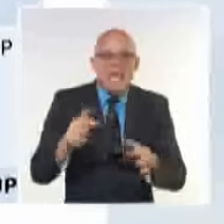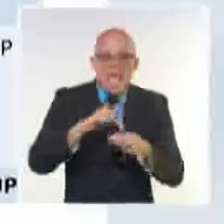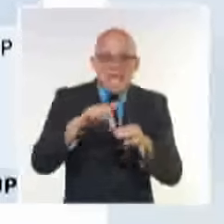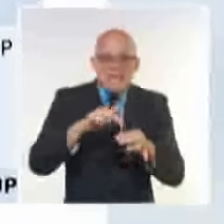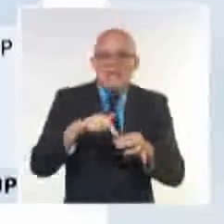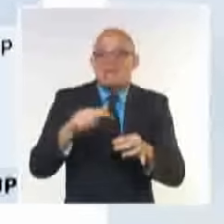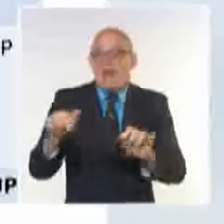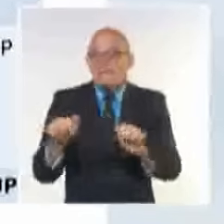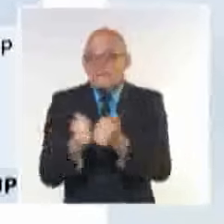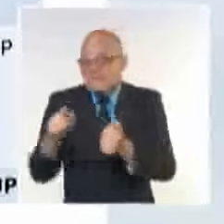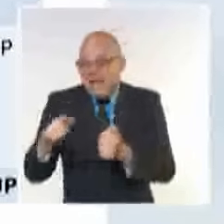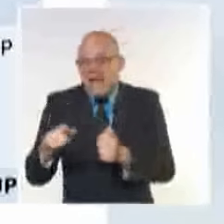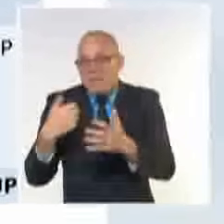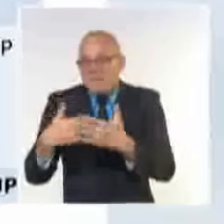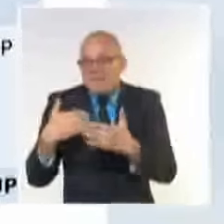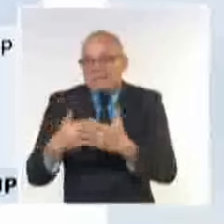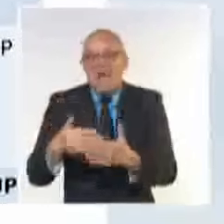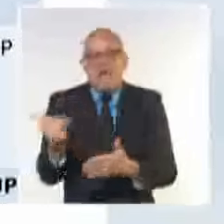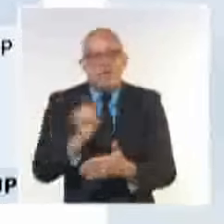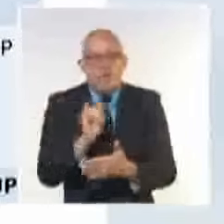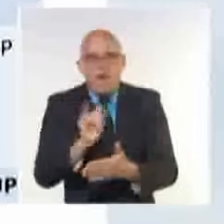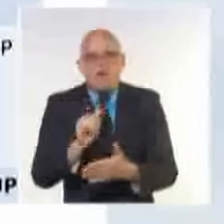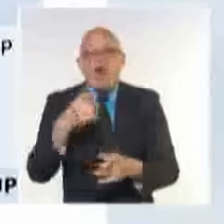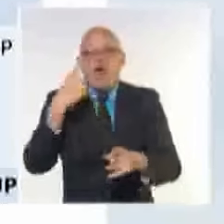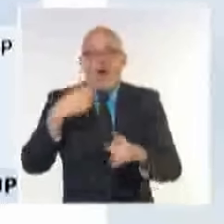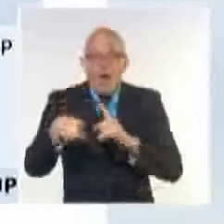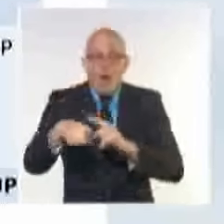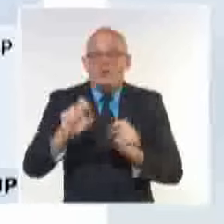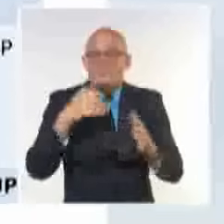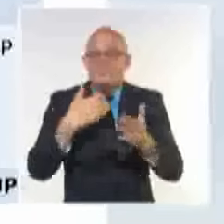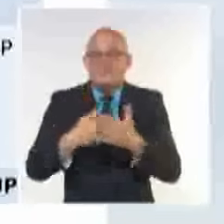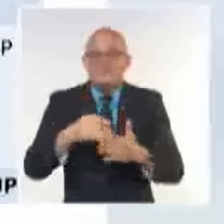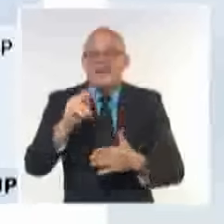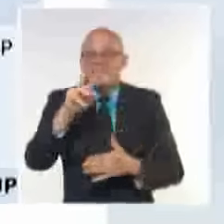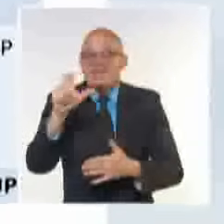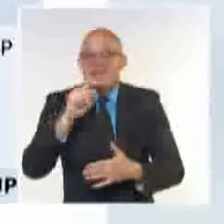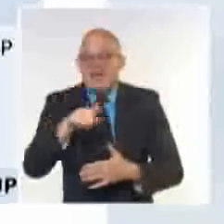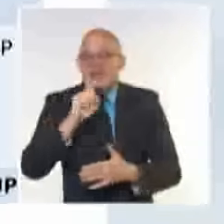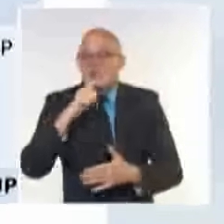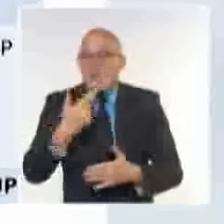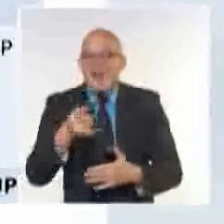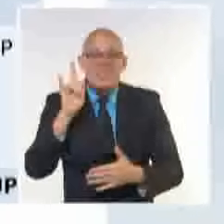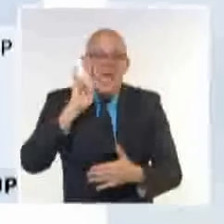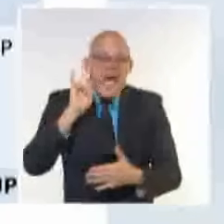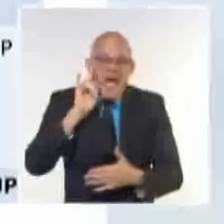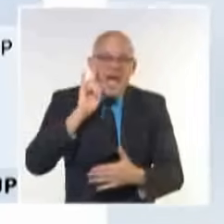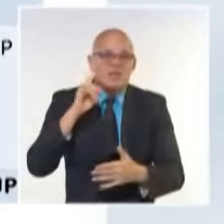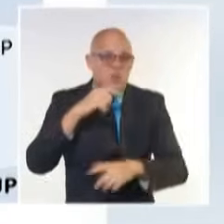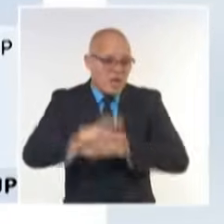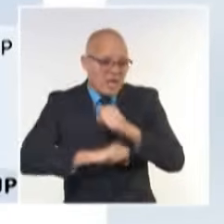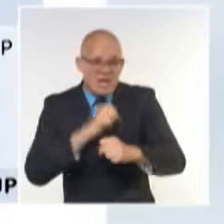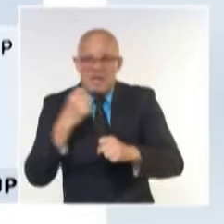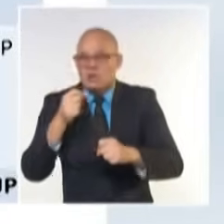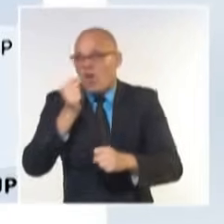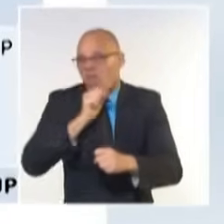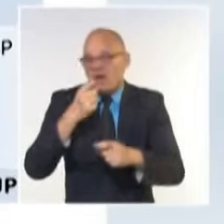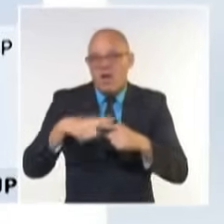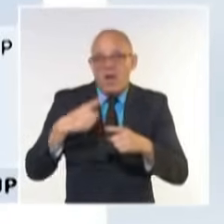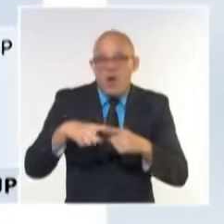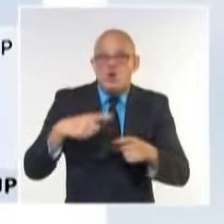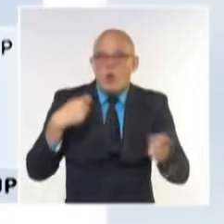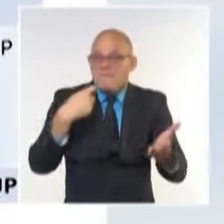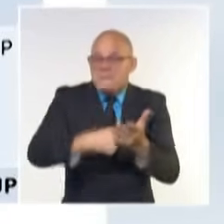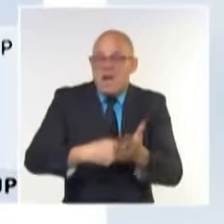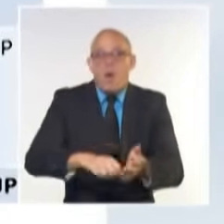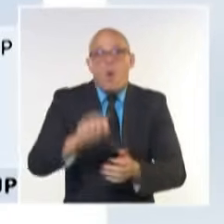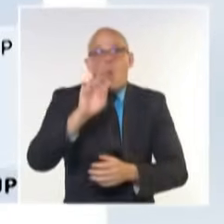millones en lácteos de Villa Clara. 15 millones en lácteos de Ciego de Ávila. 19,5 millones en aseguramientos de